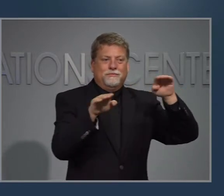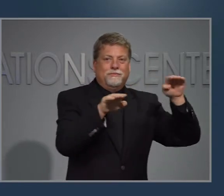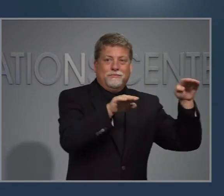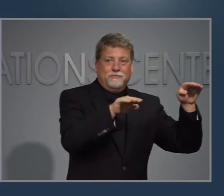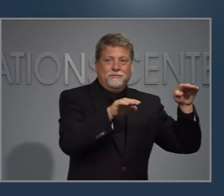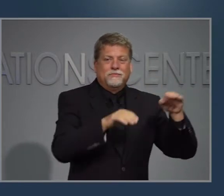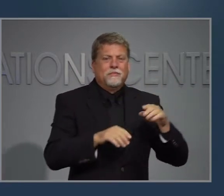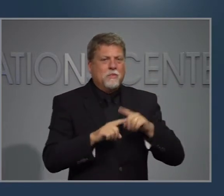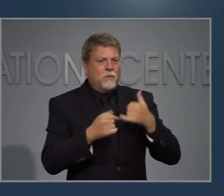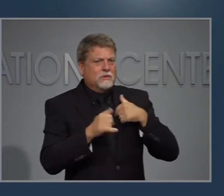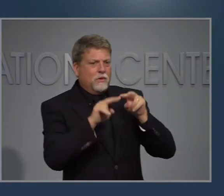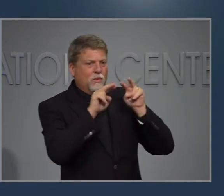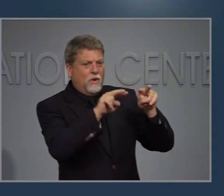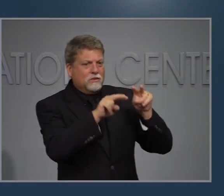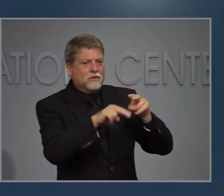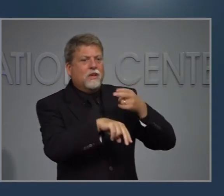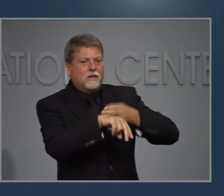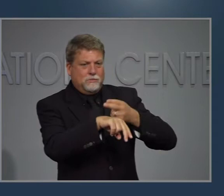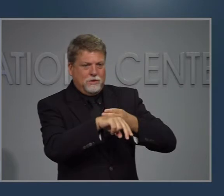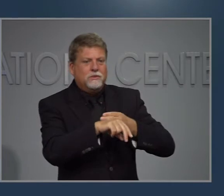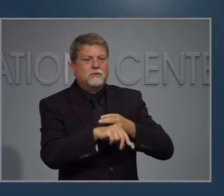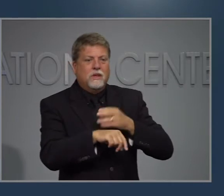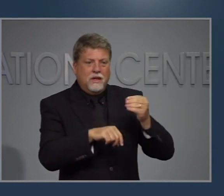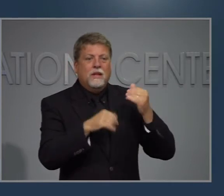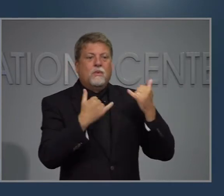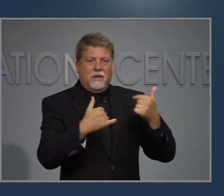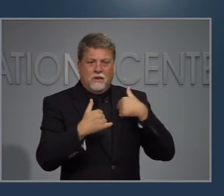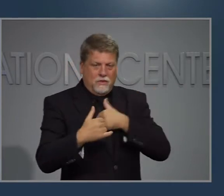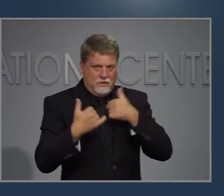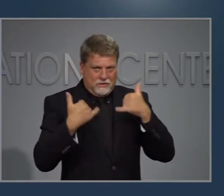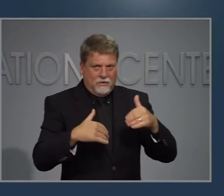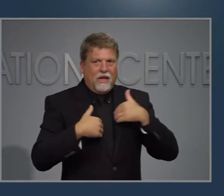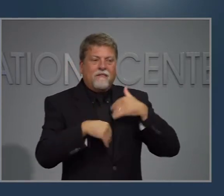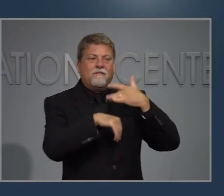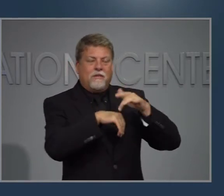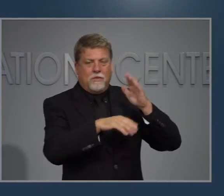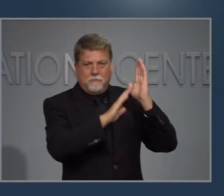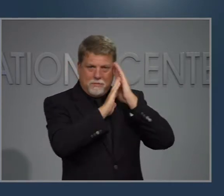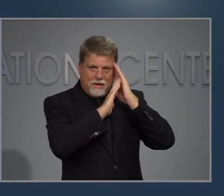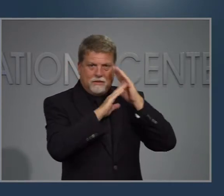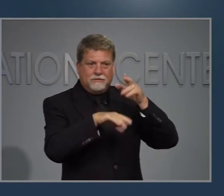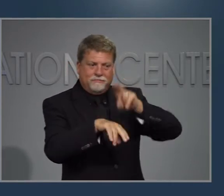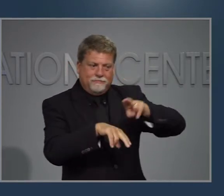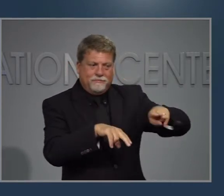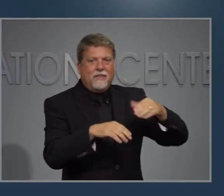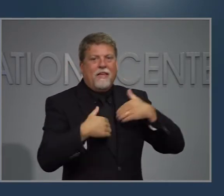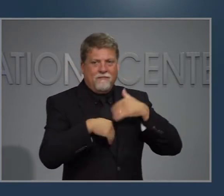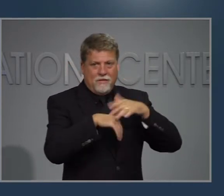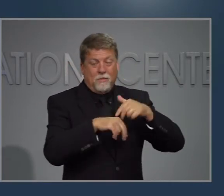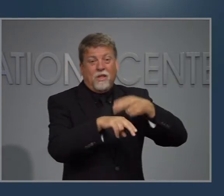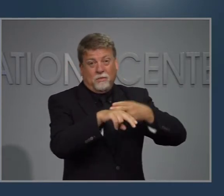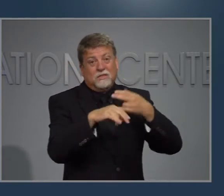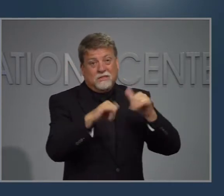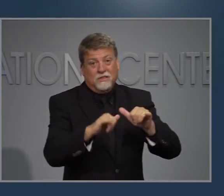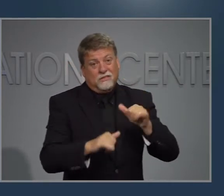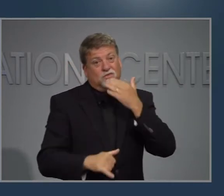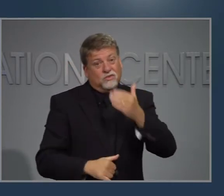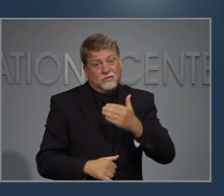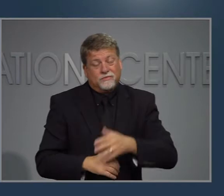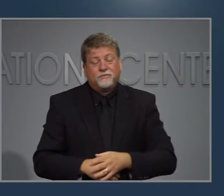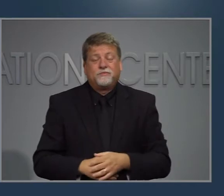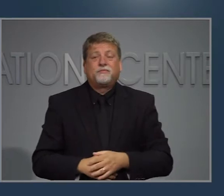la capacidad y estos niveles cercanamente. Así es de que aquí nos encontramos. Los datos de vigilancia están bajando, pero